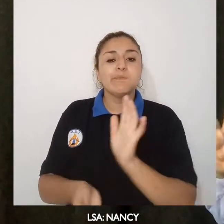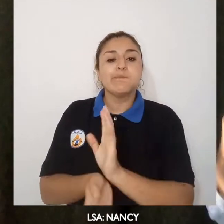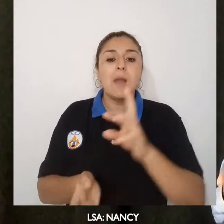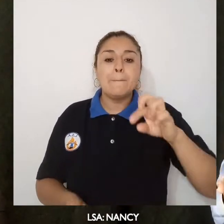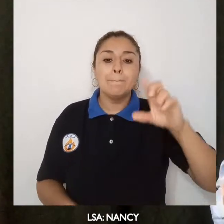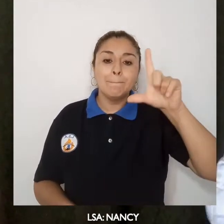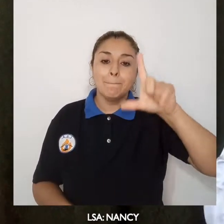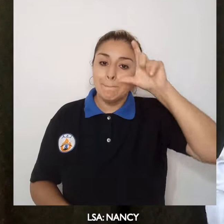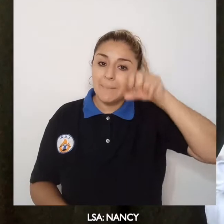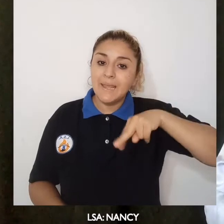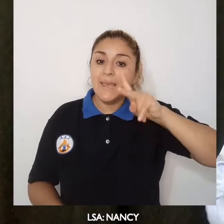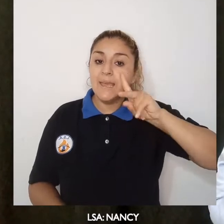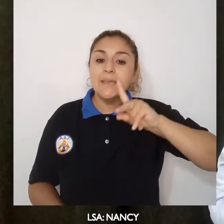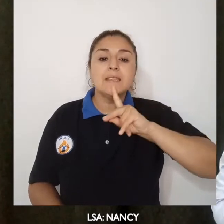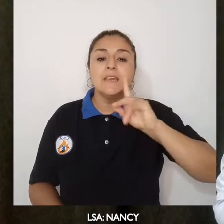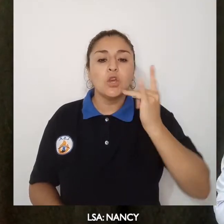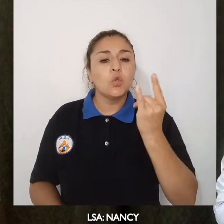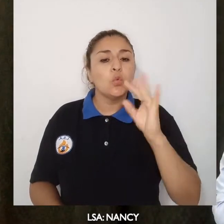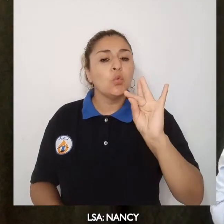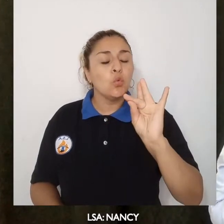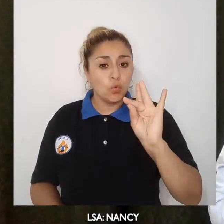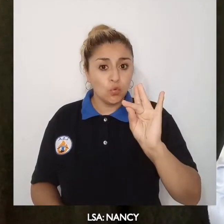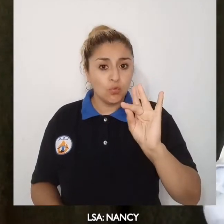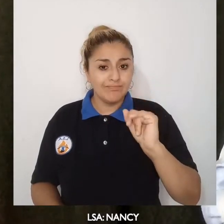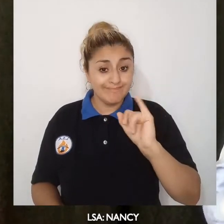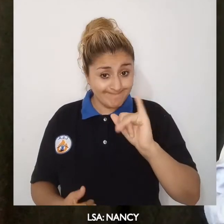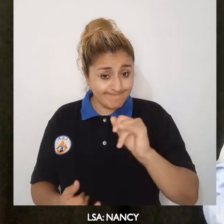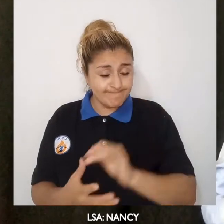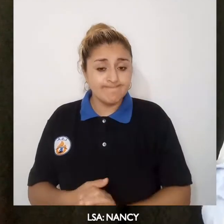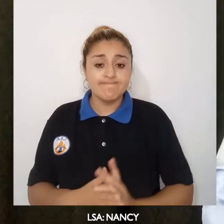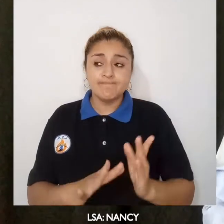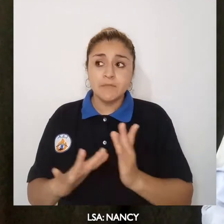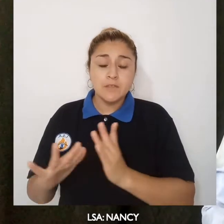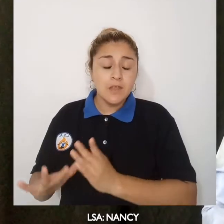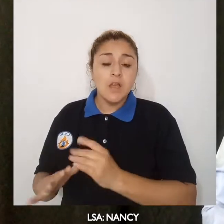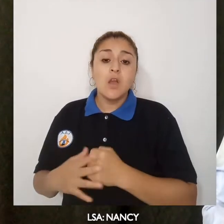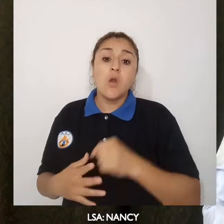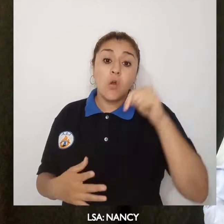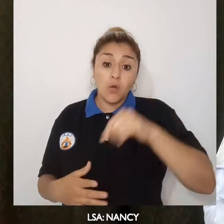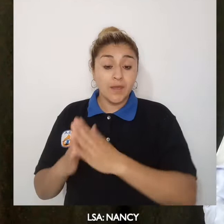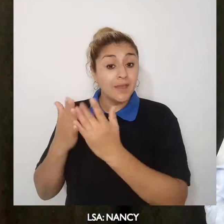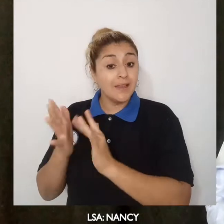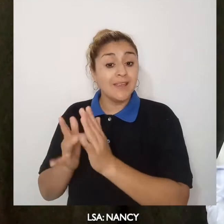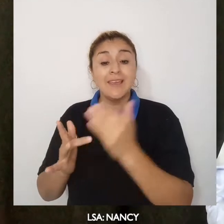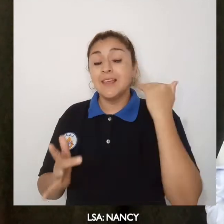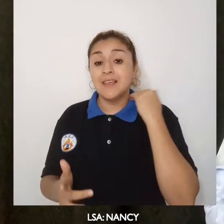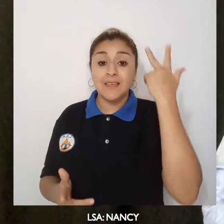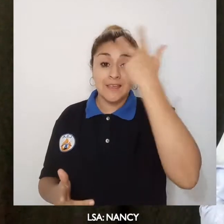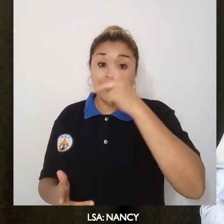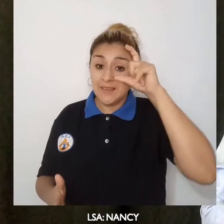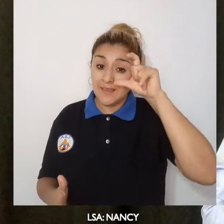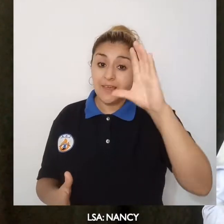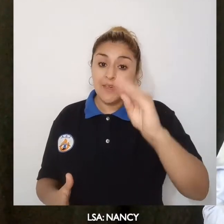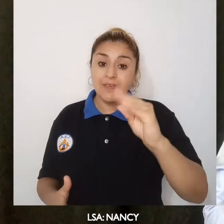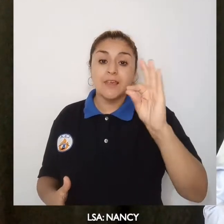leyendo un fragmento en la palabra del señor que se encuentra en el libro de hechos hechos capítulo 2